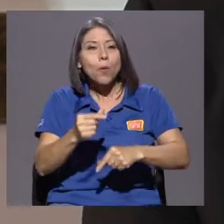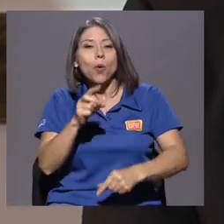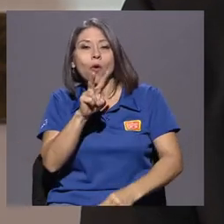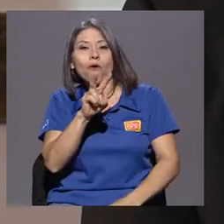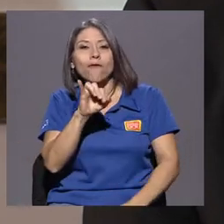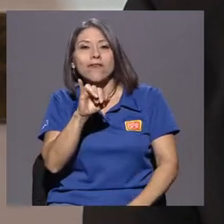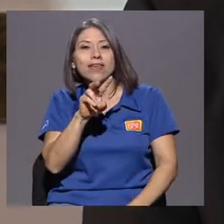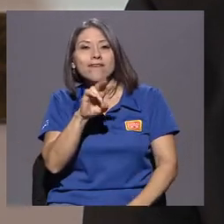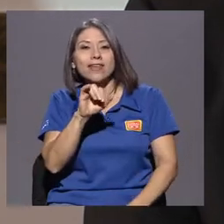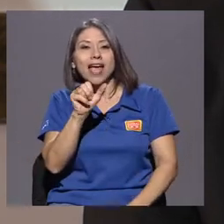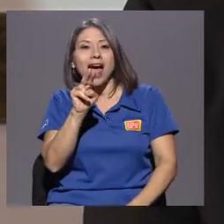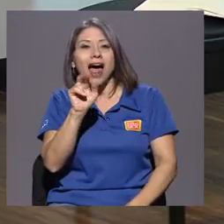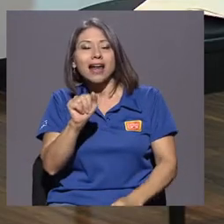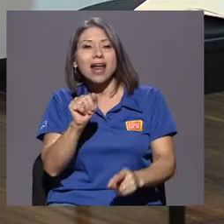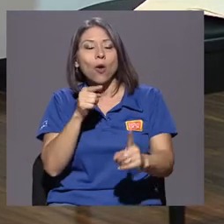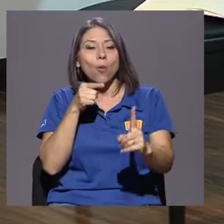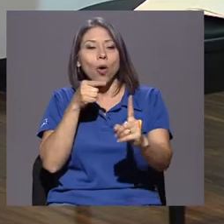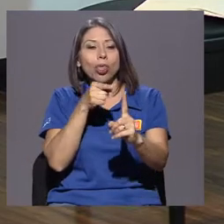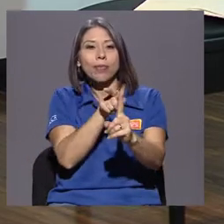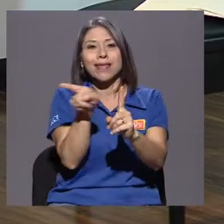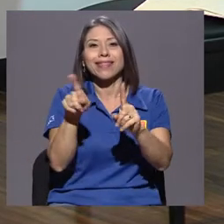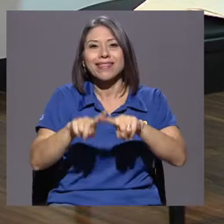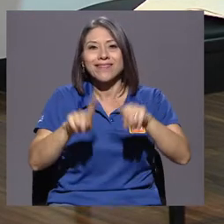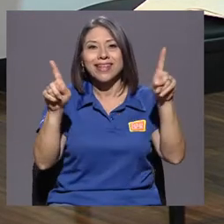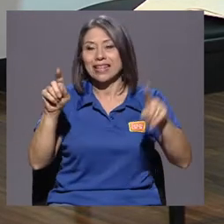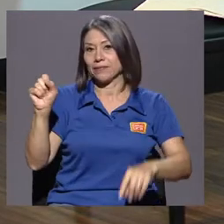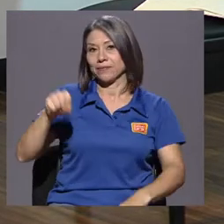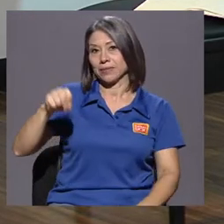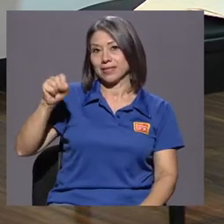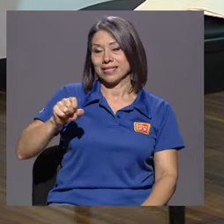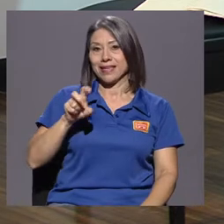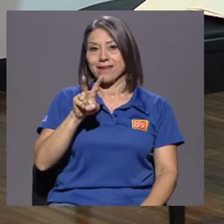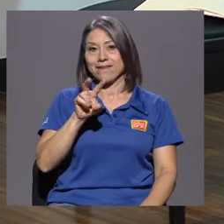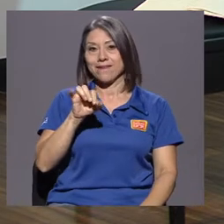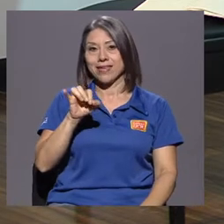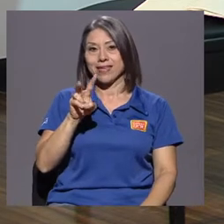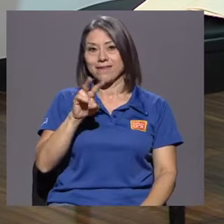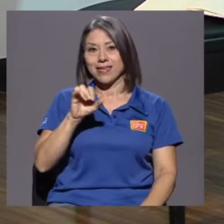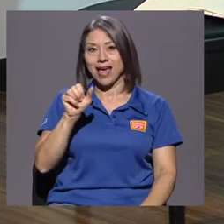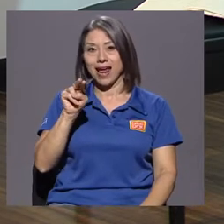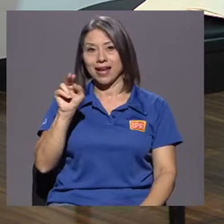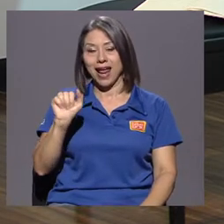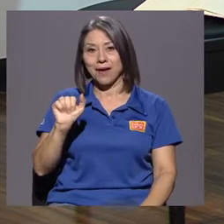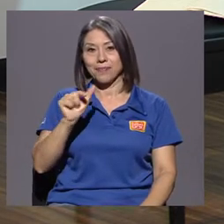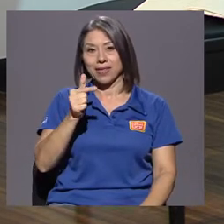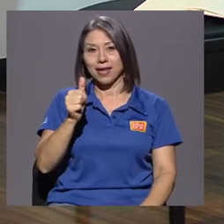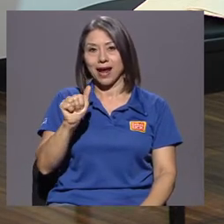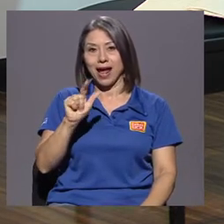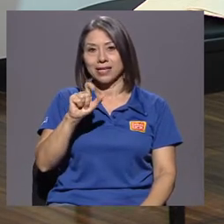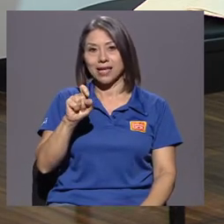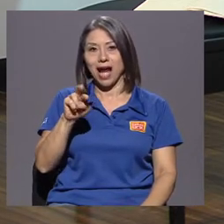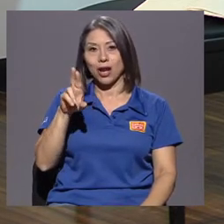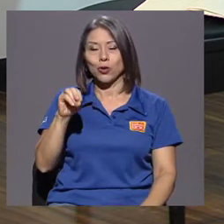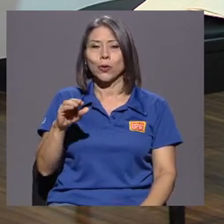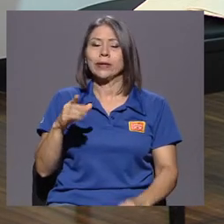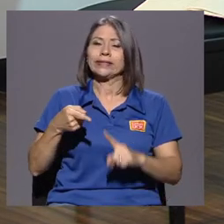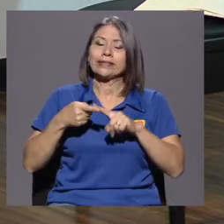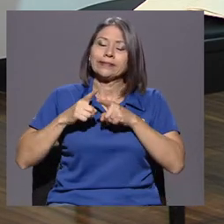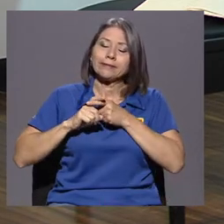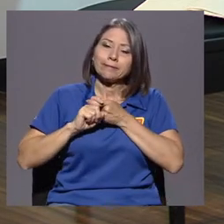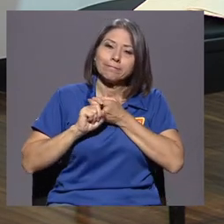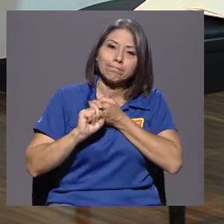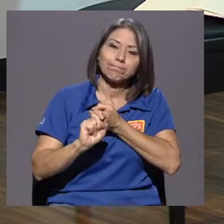tomó un rumbo diferente si vivían a gallardo fue mi más entrañable amiga de infancia y de